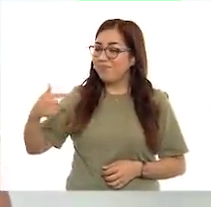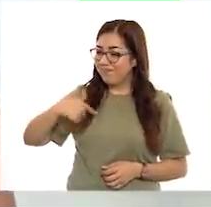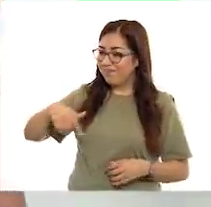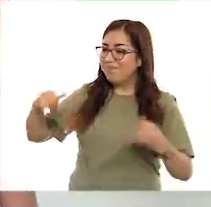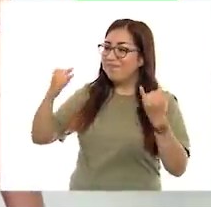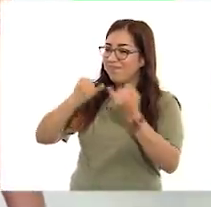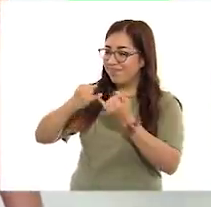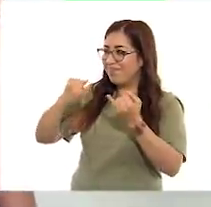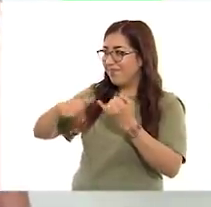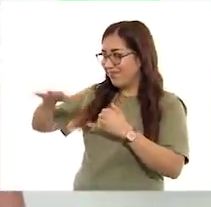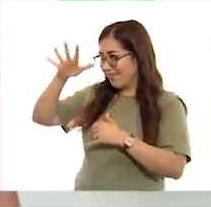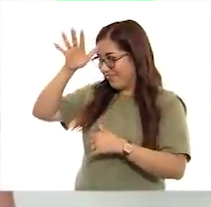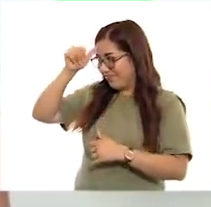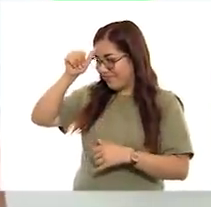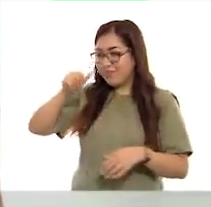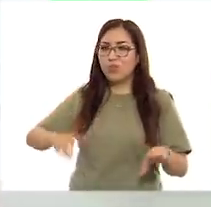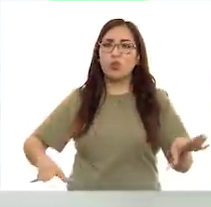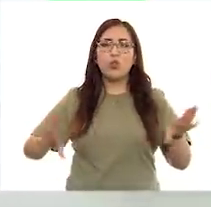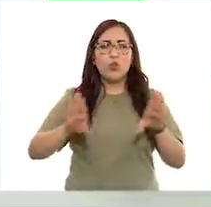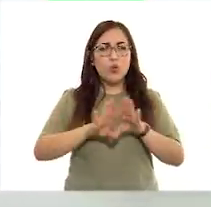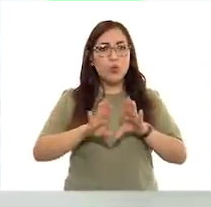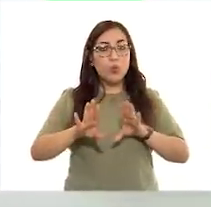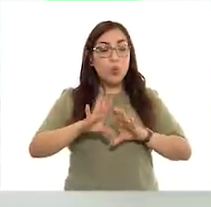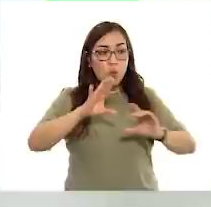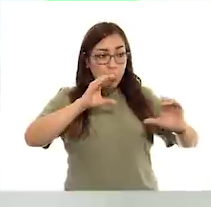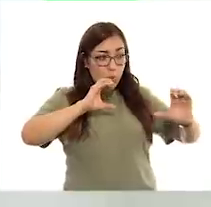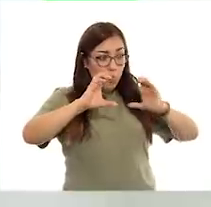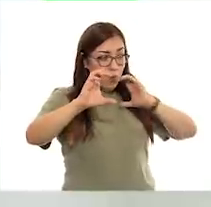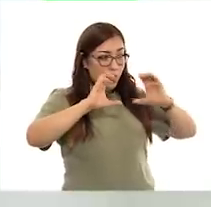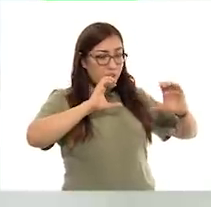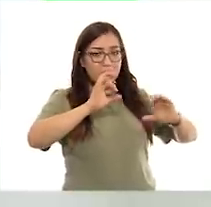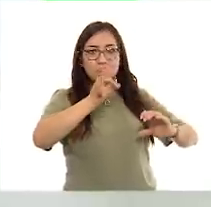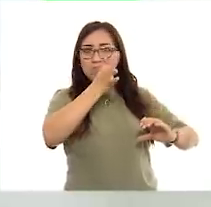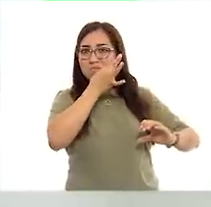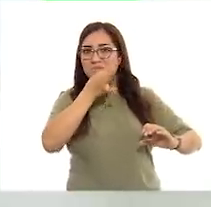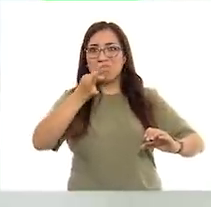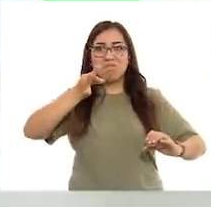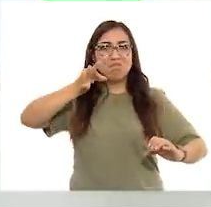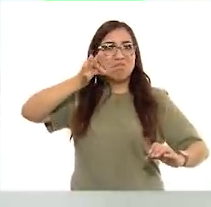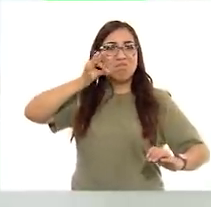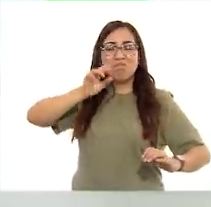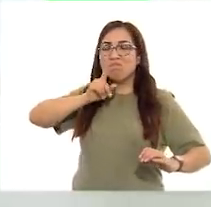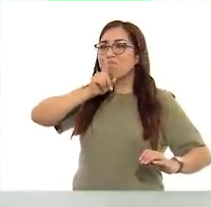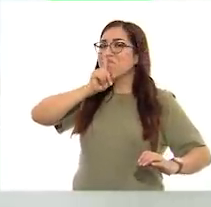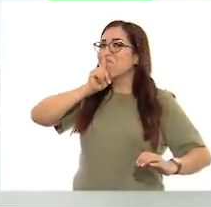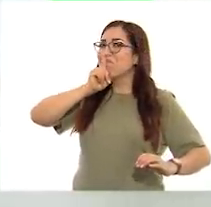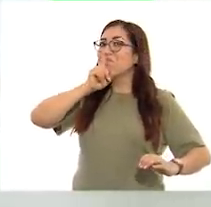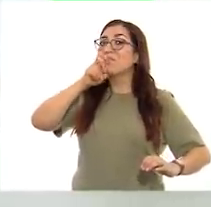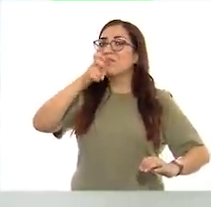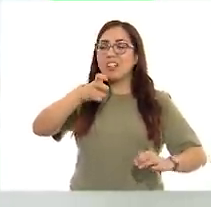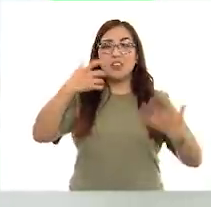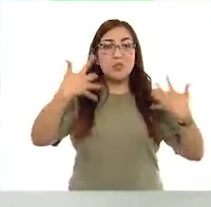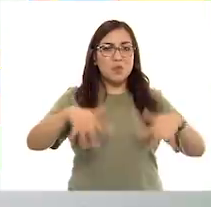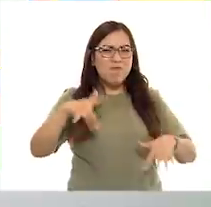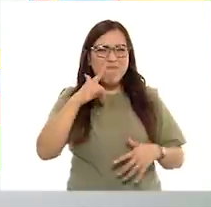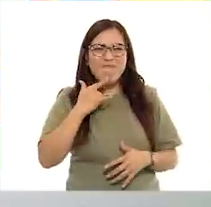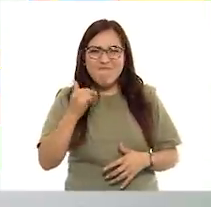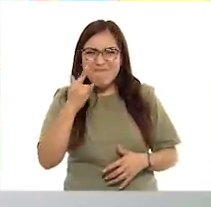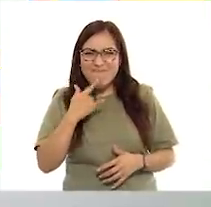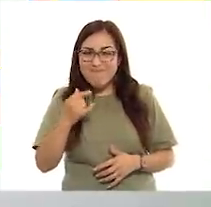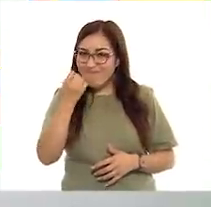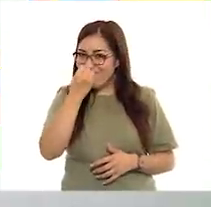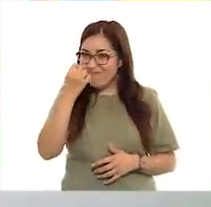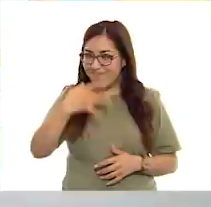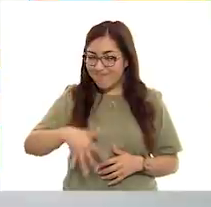contigo. El comunicar a otros sin hablar la cantidad de una colección de objetos es un gran reto. Así